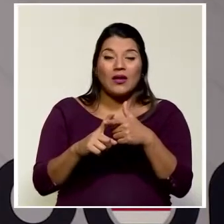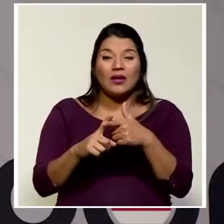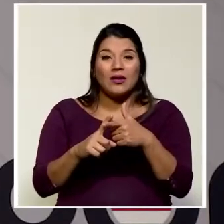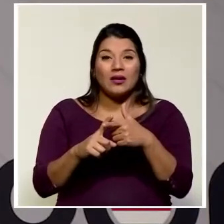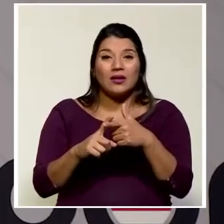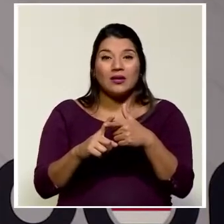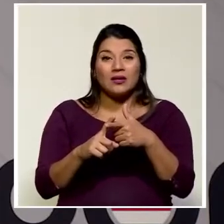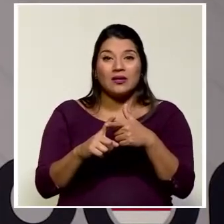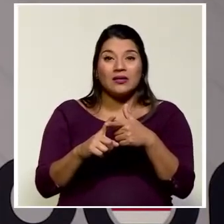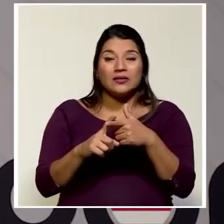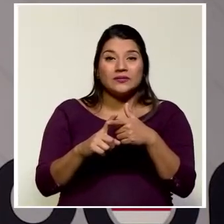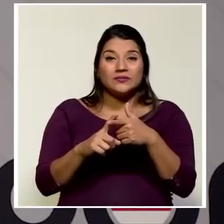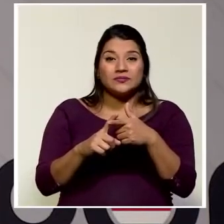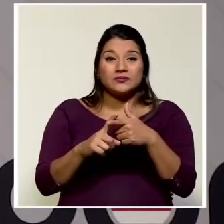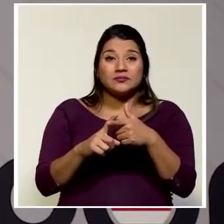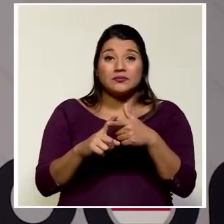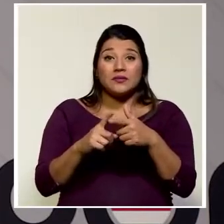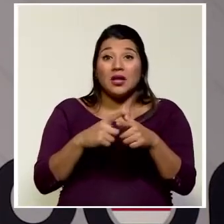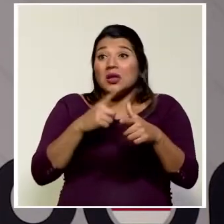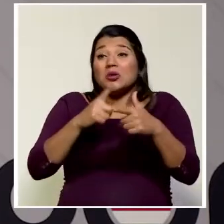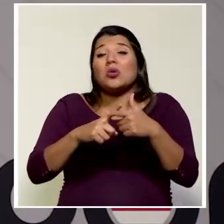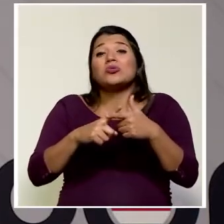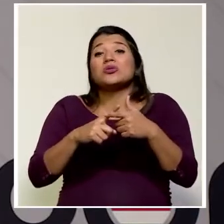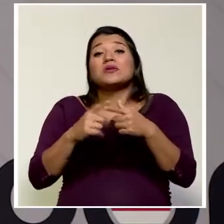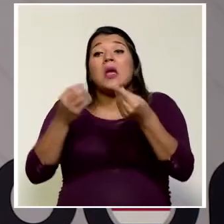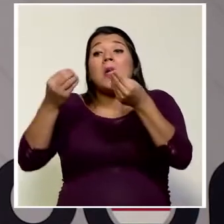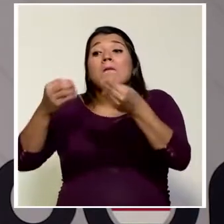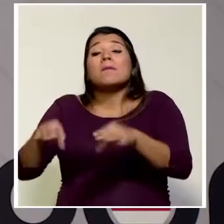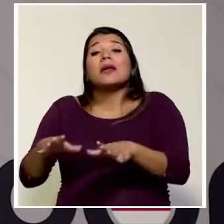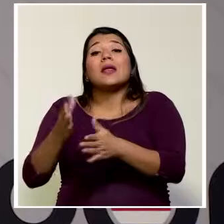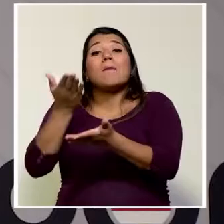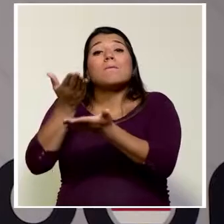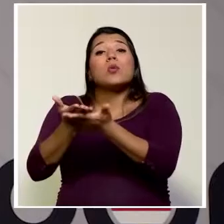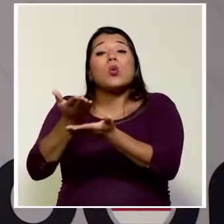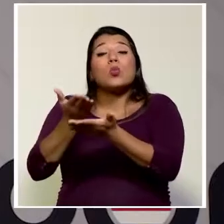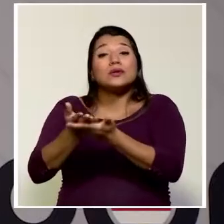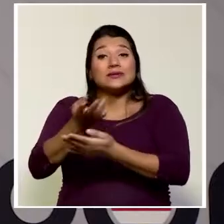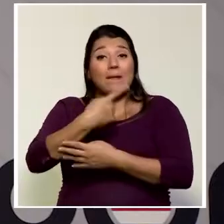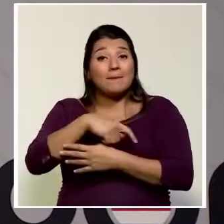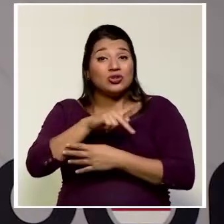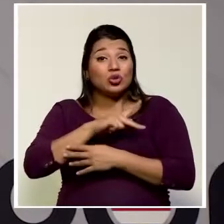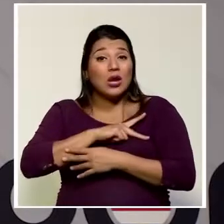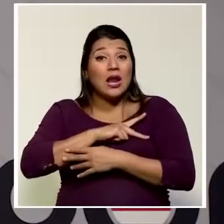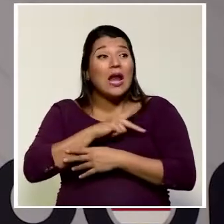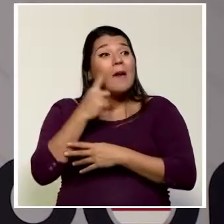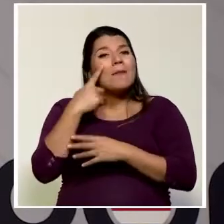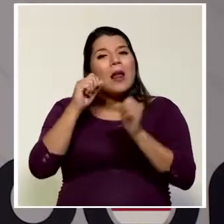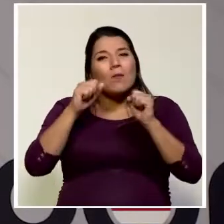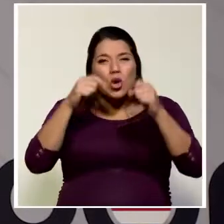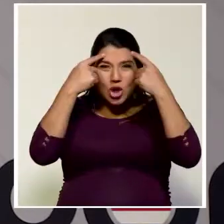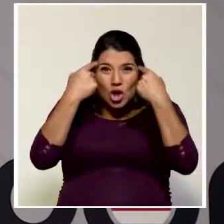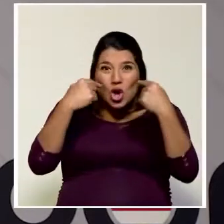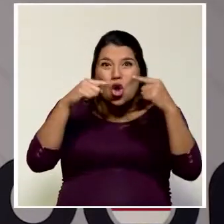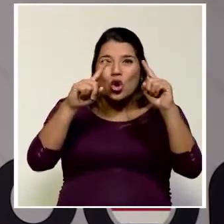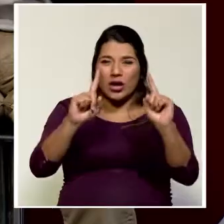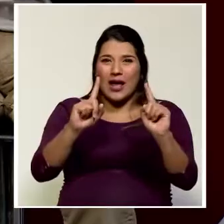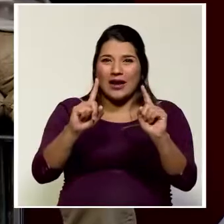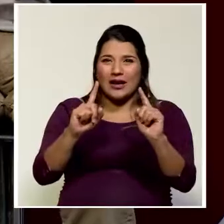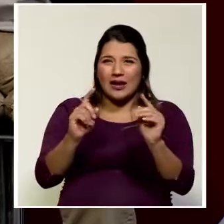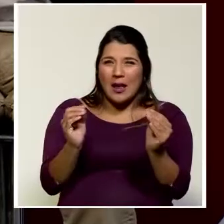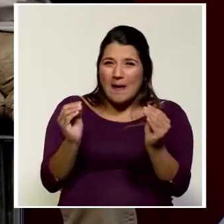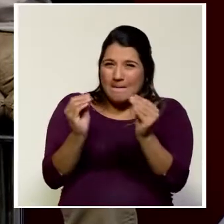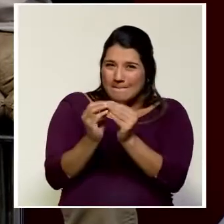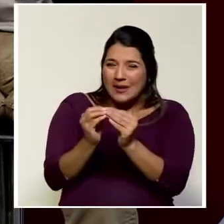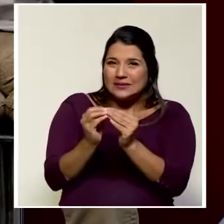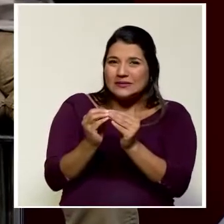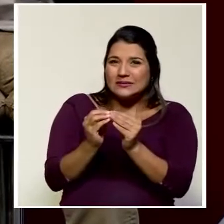coloquialmente, cuelan sus propias propuestas personales dentro de los programas del partido para lograr ganar algún espacio. Sí, este es un apunte